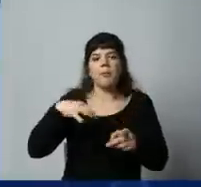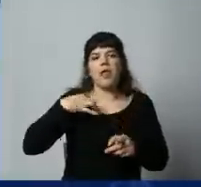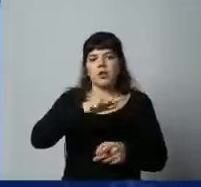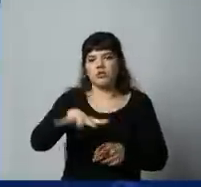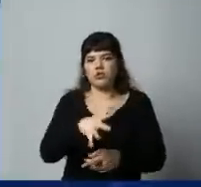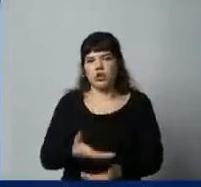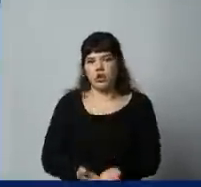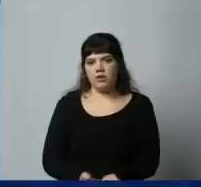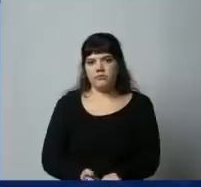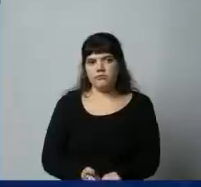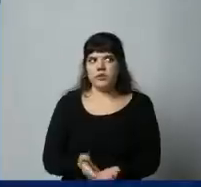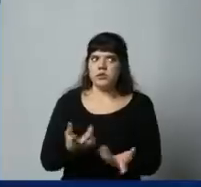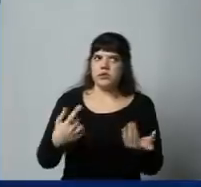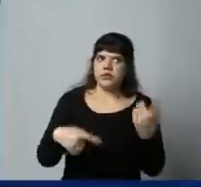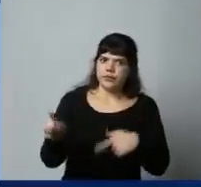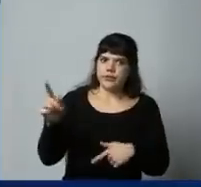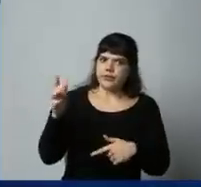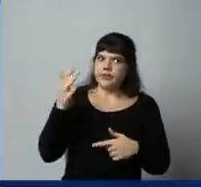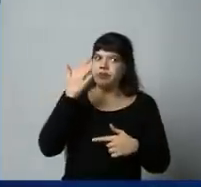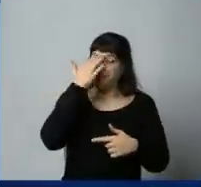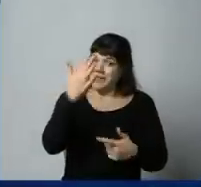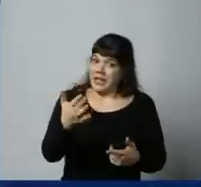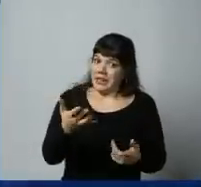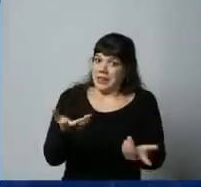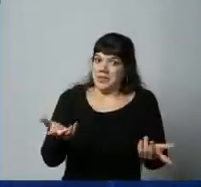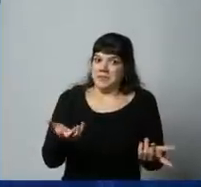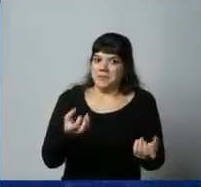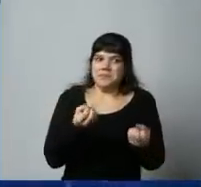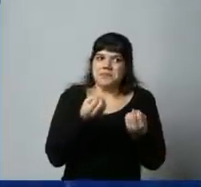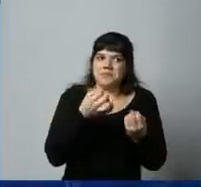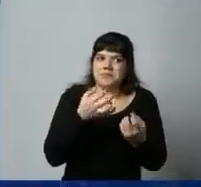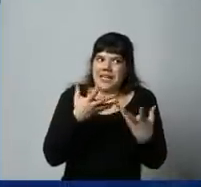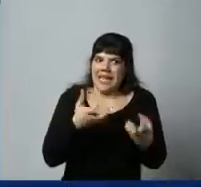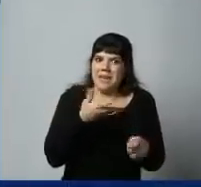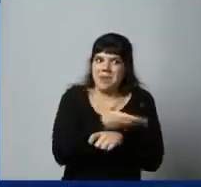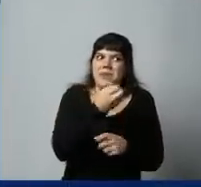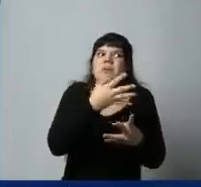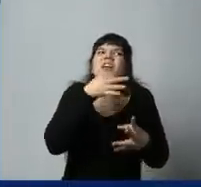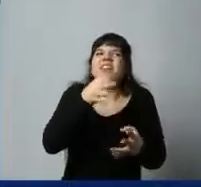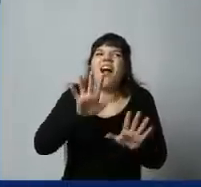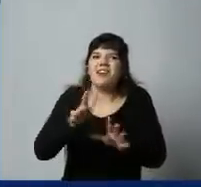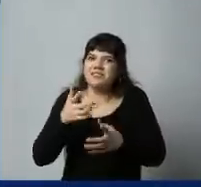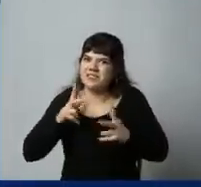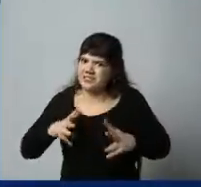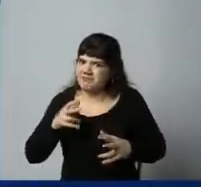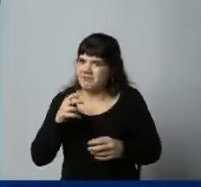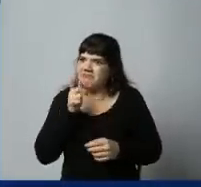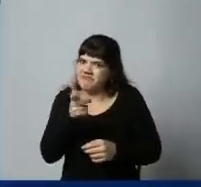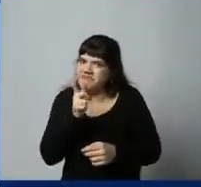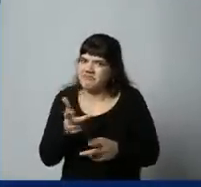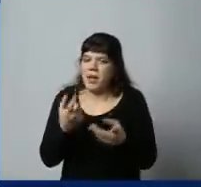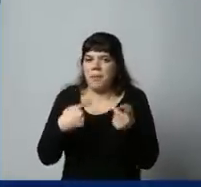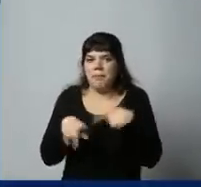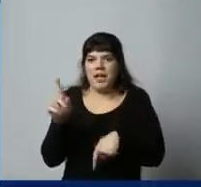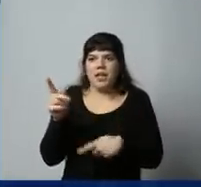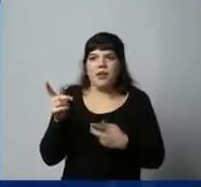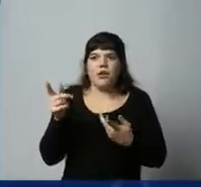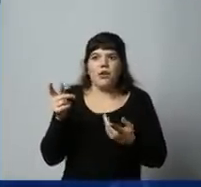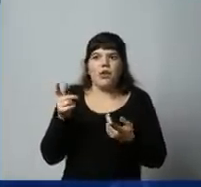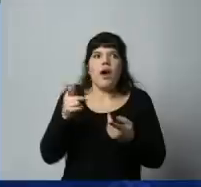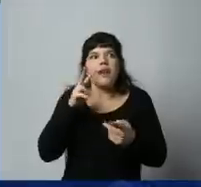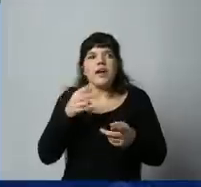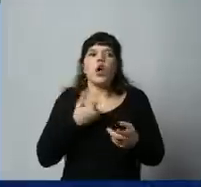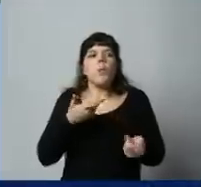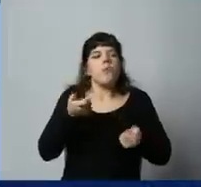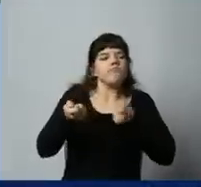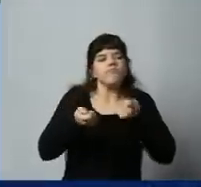frente amplio bueno va a ser un pedido de informe a ver por qué dice estas declaraciones pero En definitiva ayudan a ver cómo está jugando